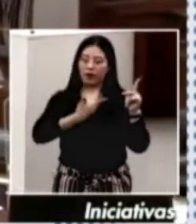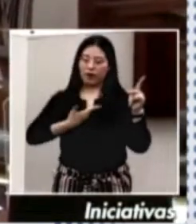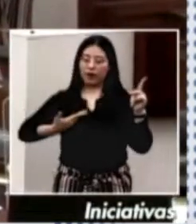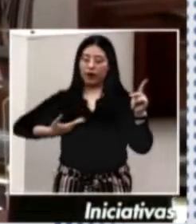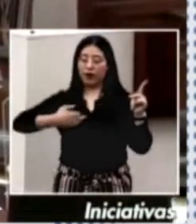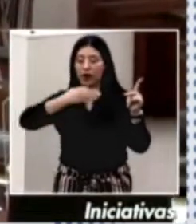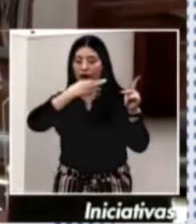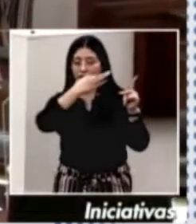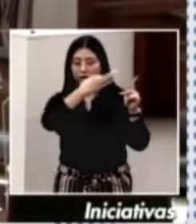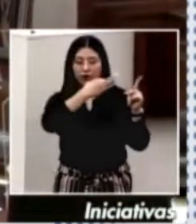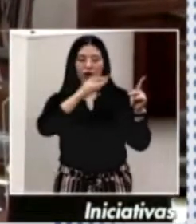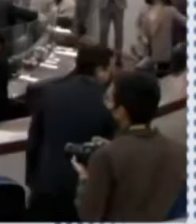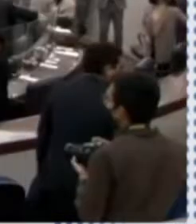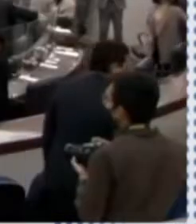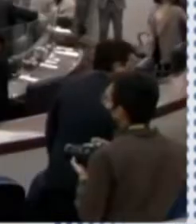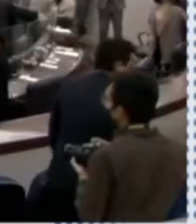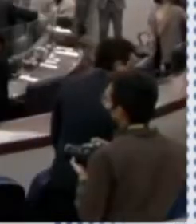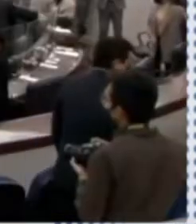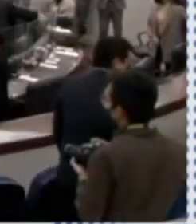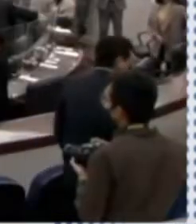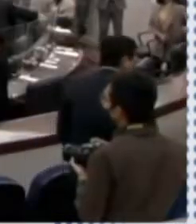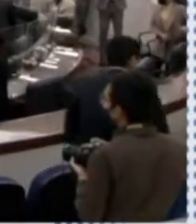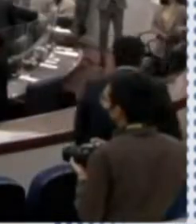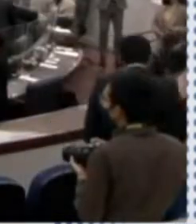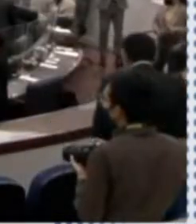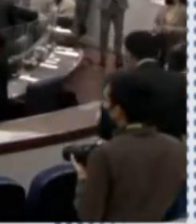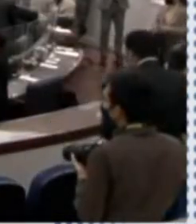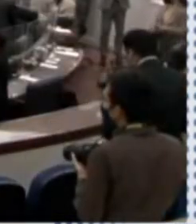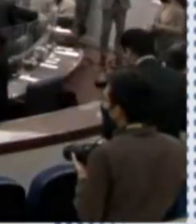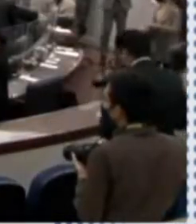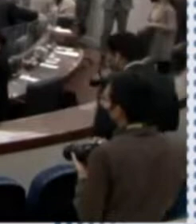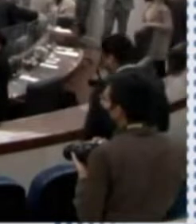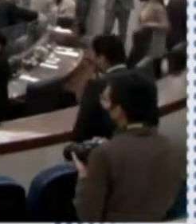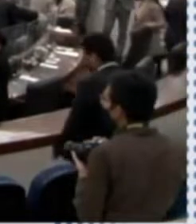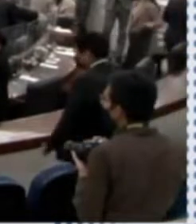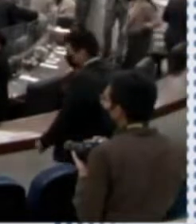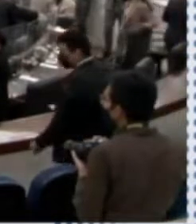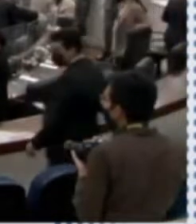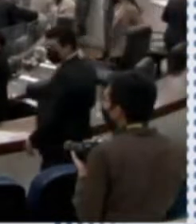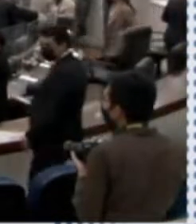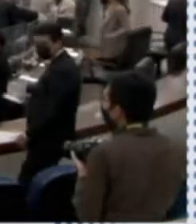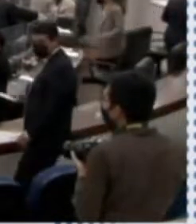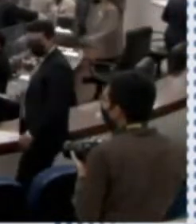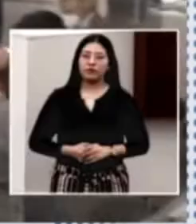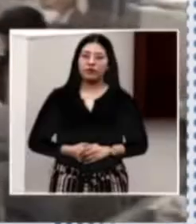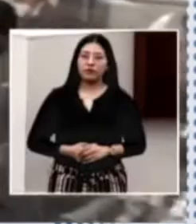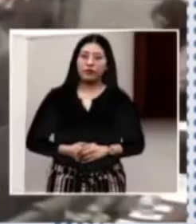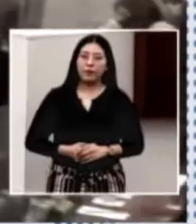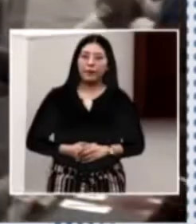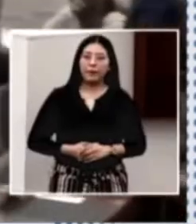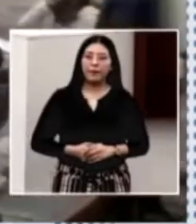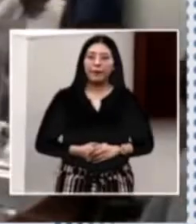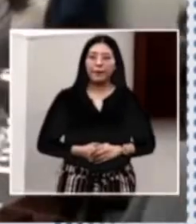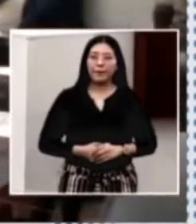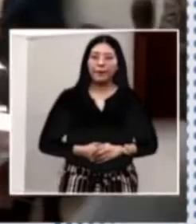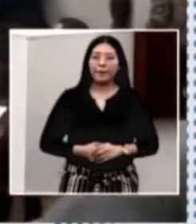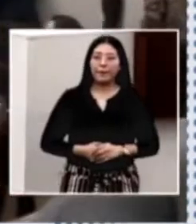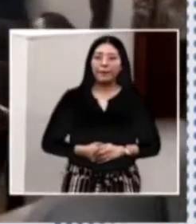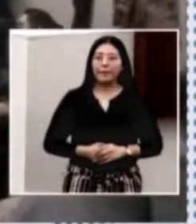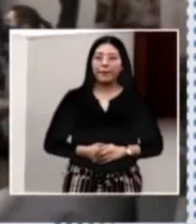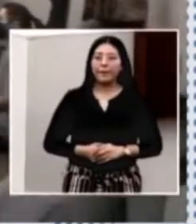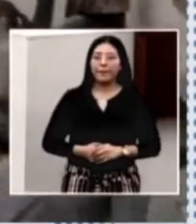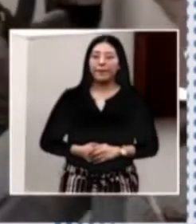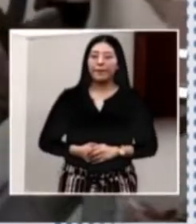ahora láminas también, y también subsidiadas. No son gratis, no son regaladas, pero también es un gran apoyo a la